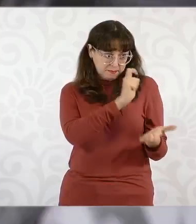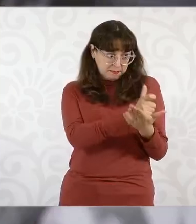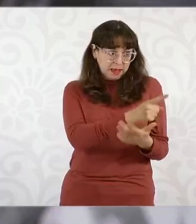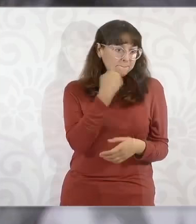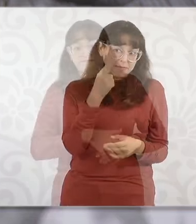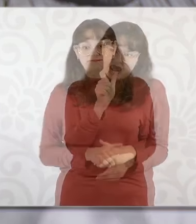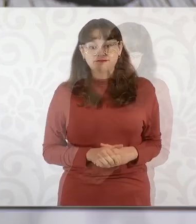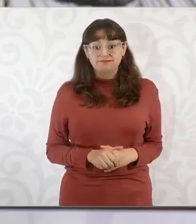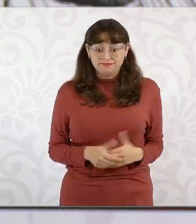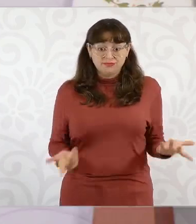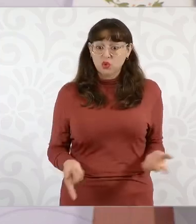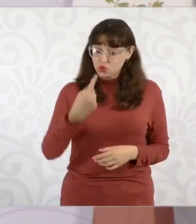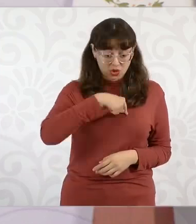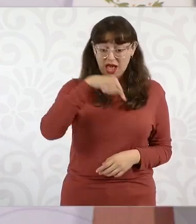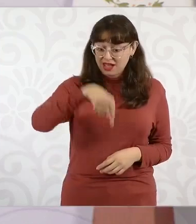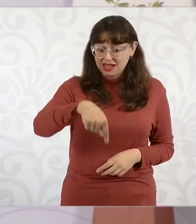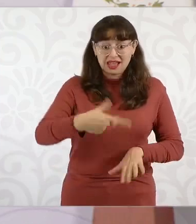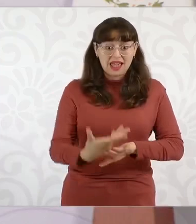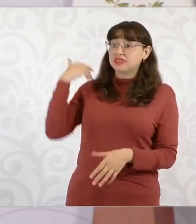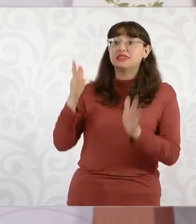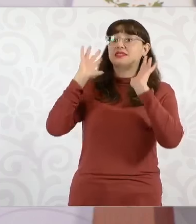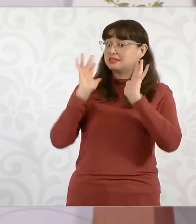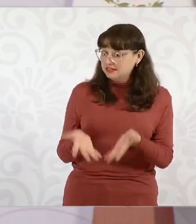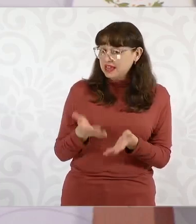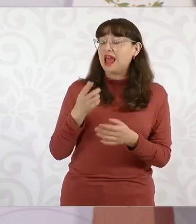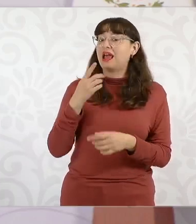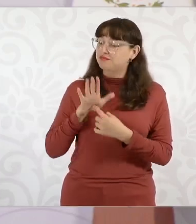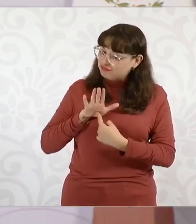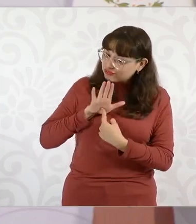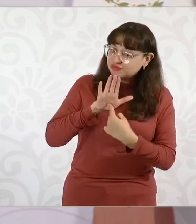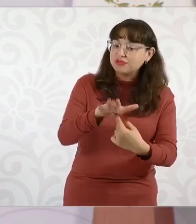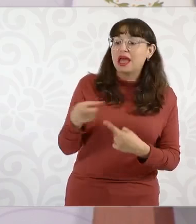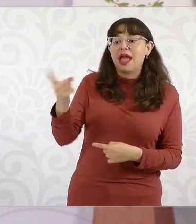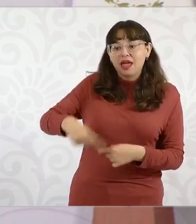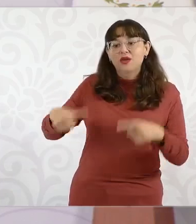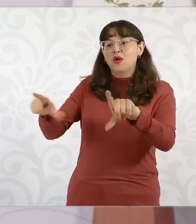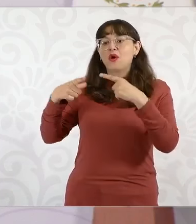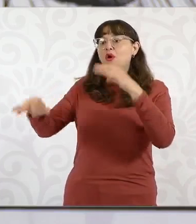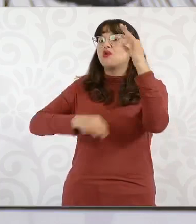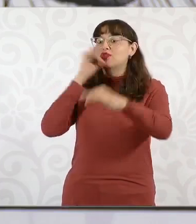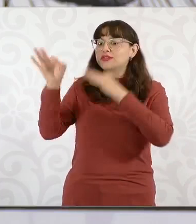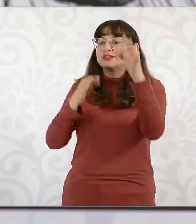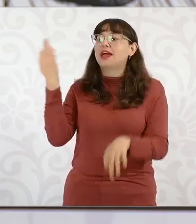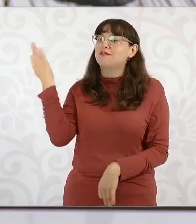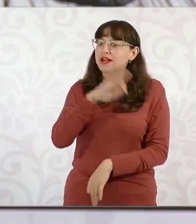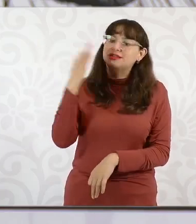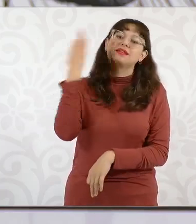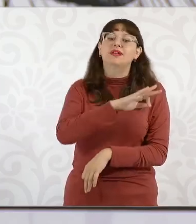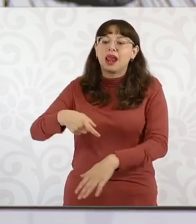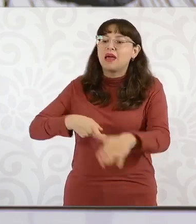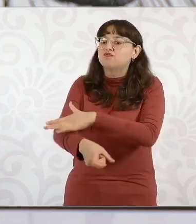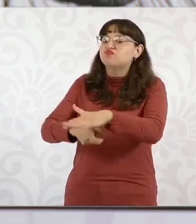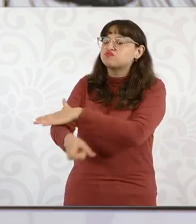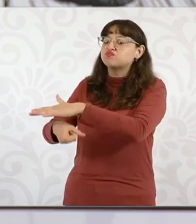y que sobrevivió. Que la derecha diario es un medio que fomenta la difusión de noticias falsas y genera opinión a partir de